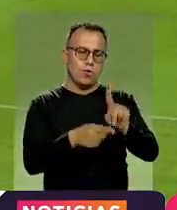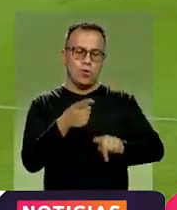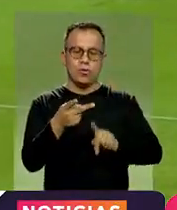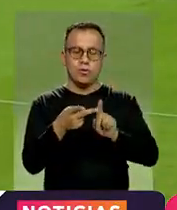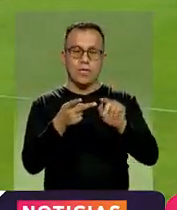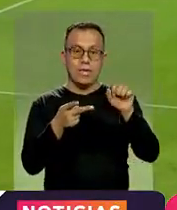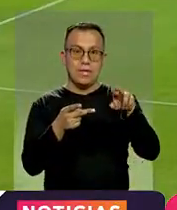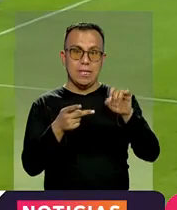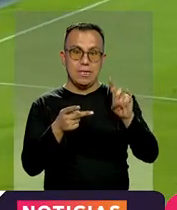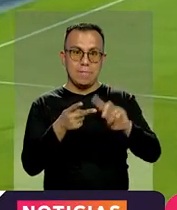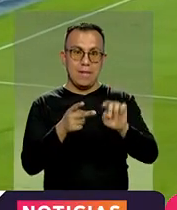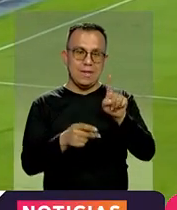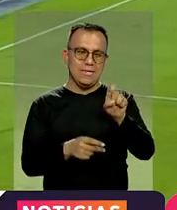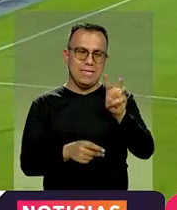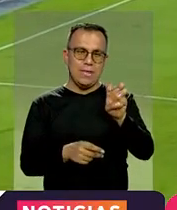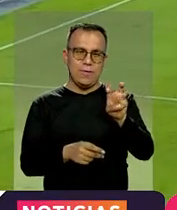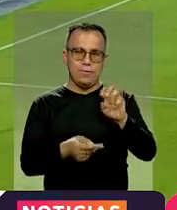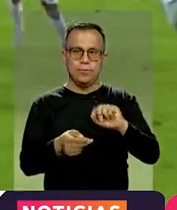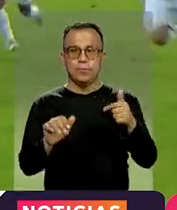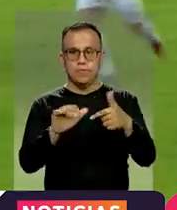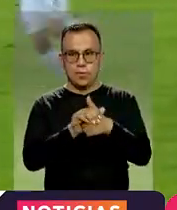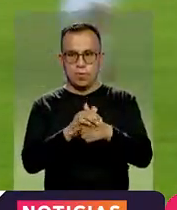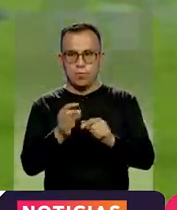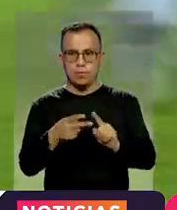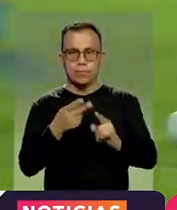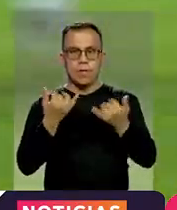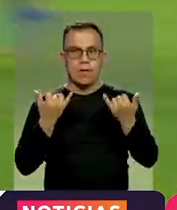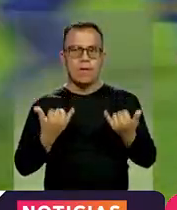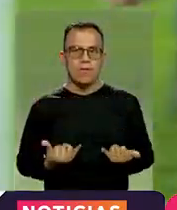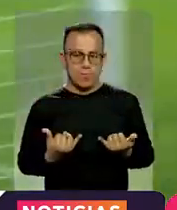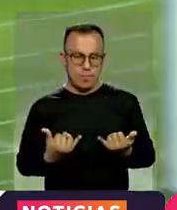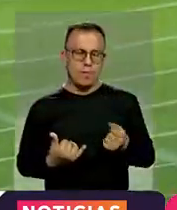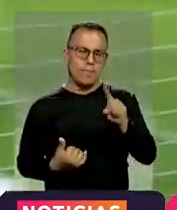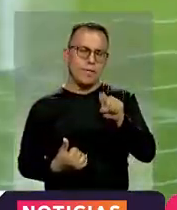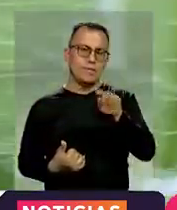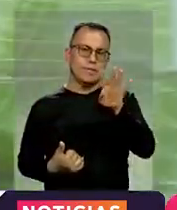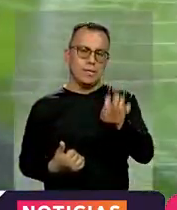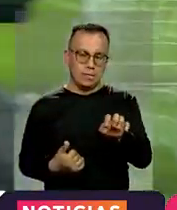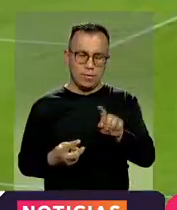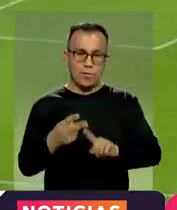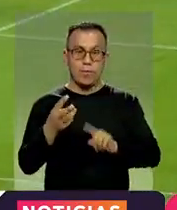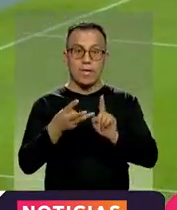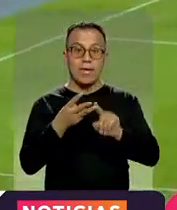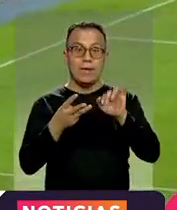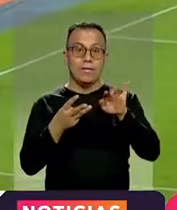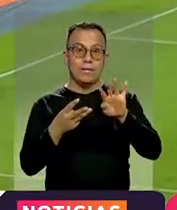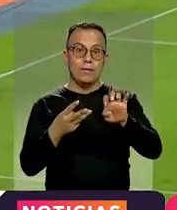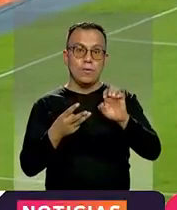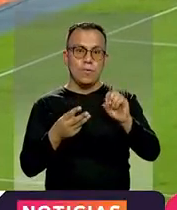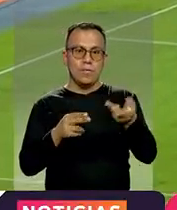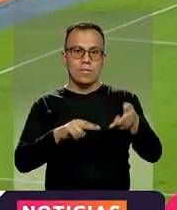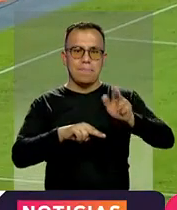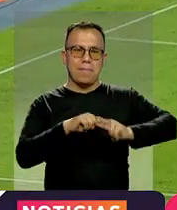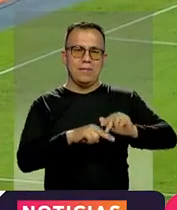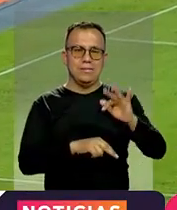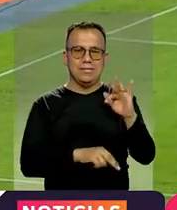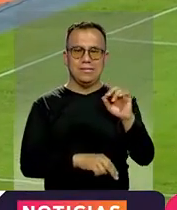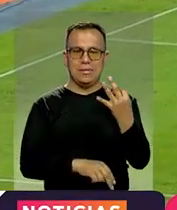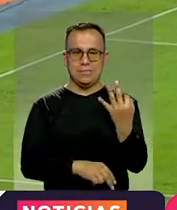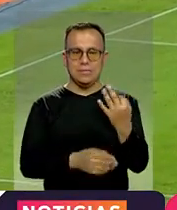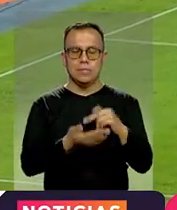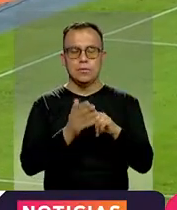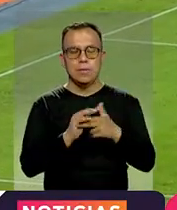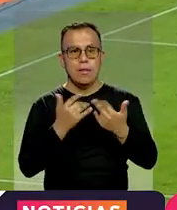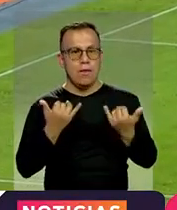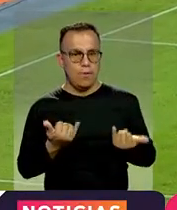al 68, Everton Ribeiro al 69 y Richarlison al 90+3. Los dirigidos por